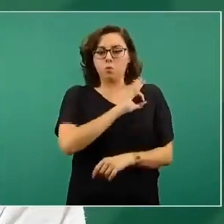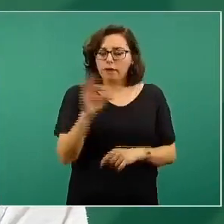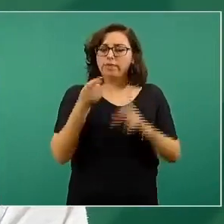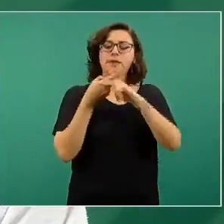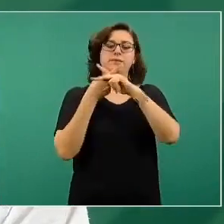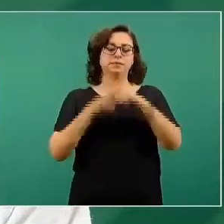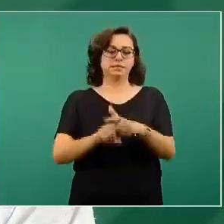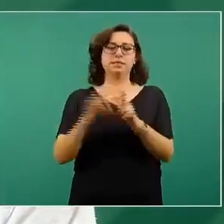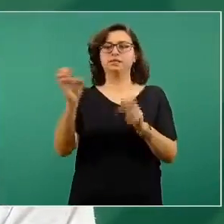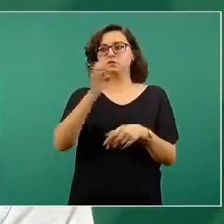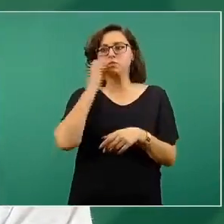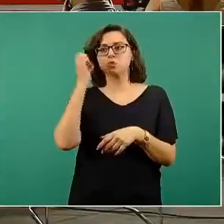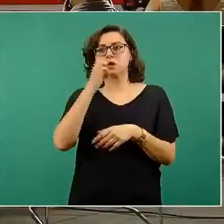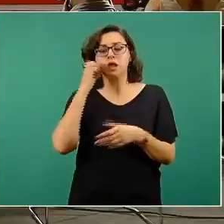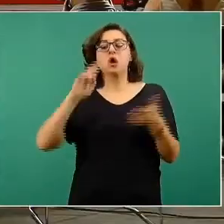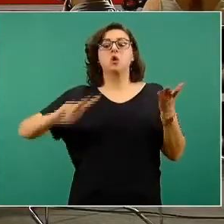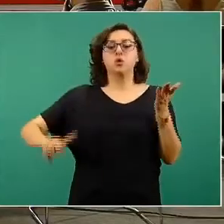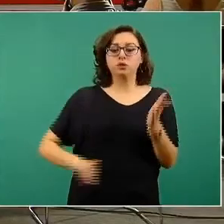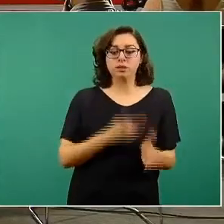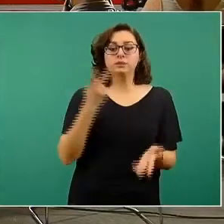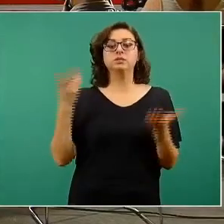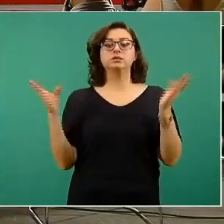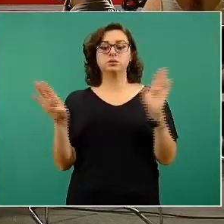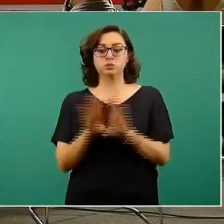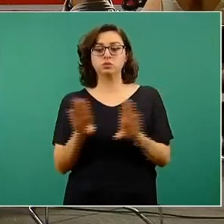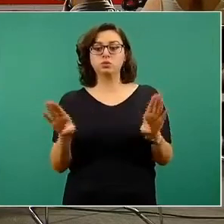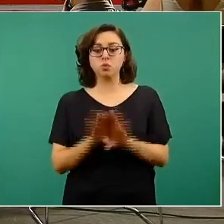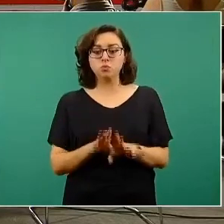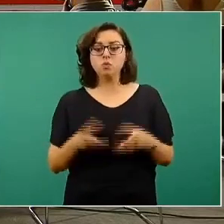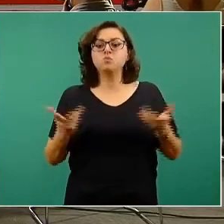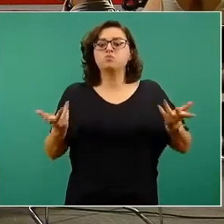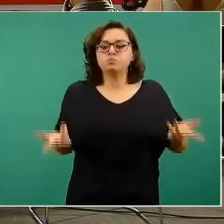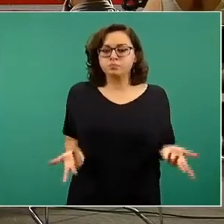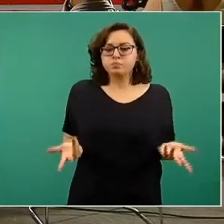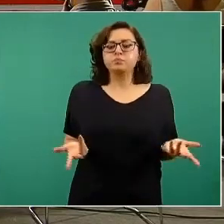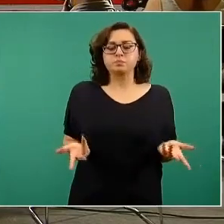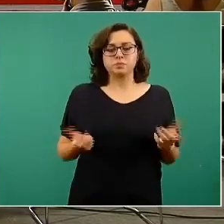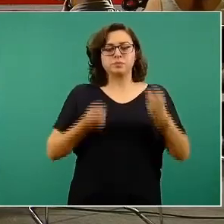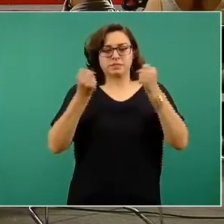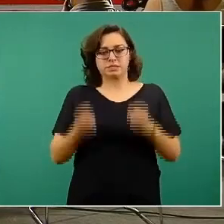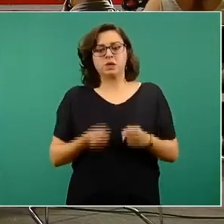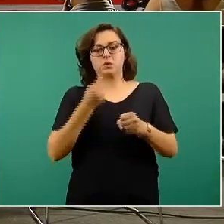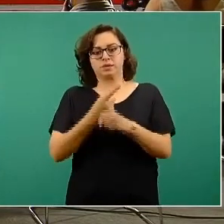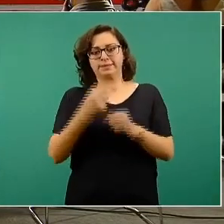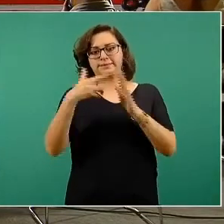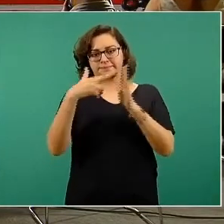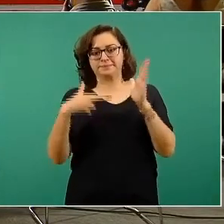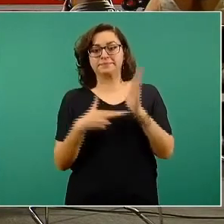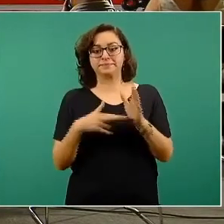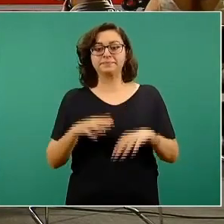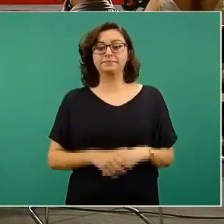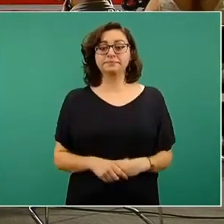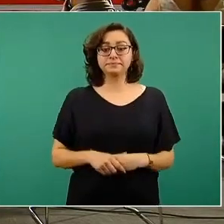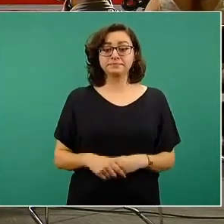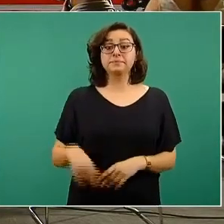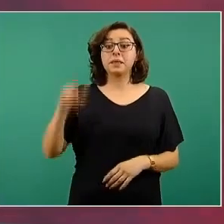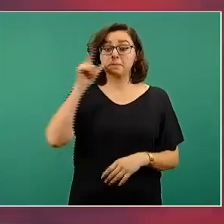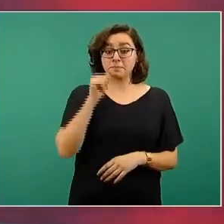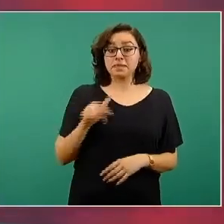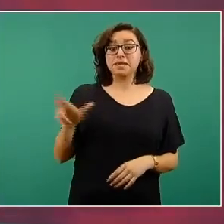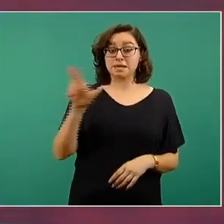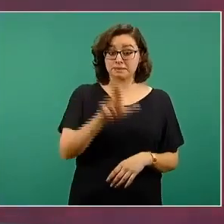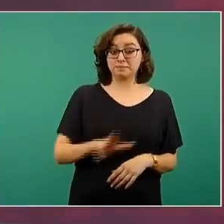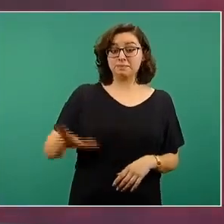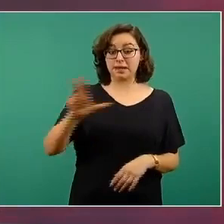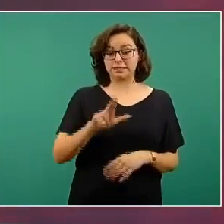normalización utilizando la combinación de las medidas de seguridad sanitaria. Mañana es martes, o será